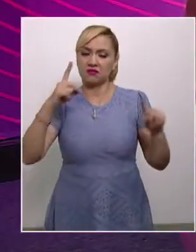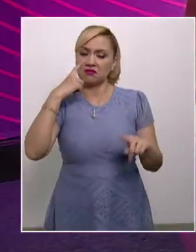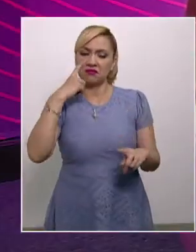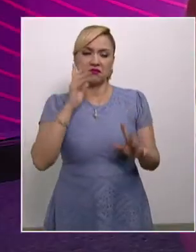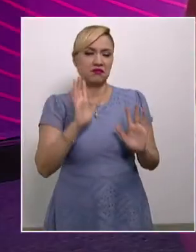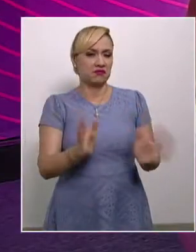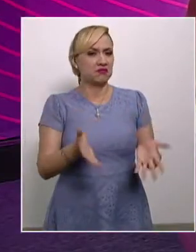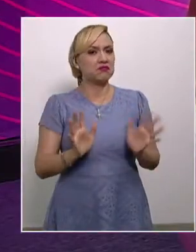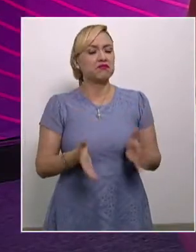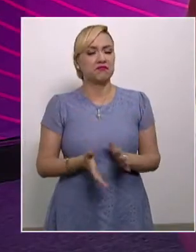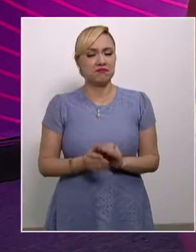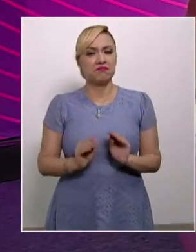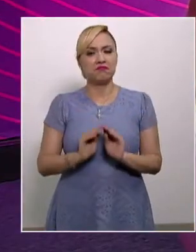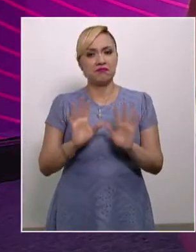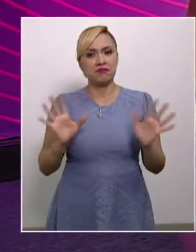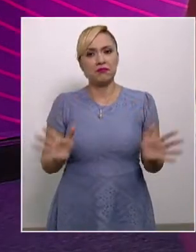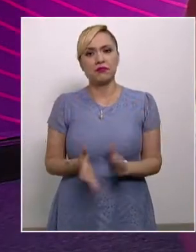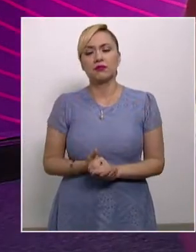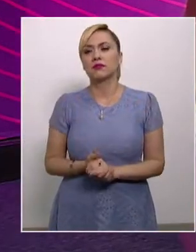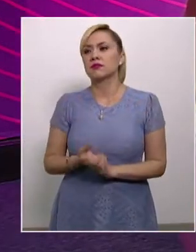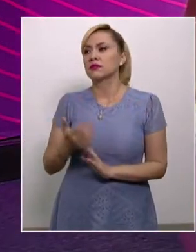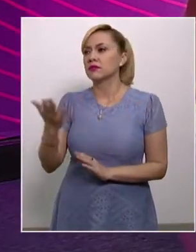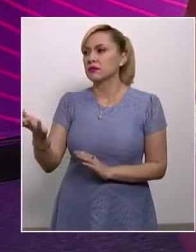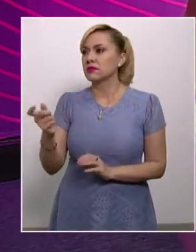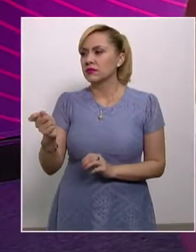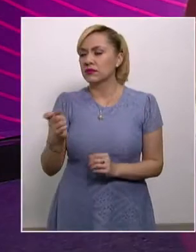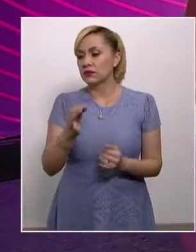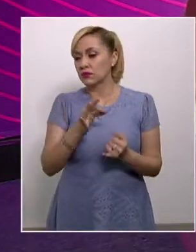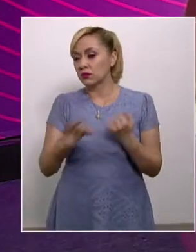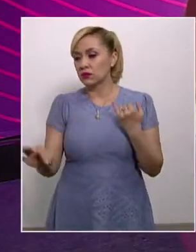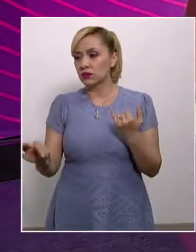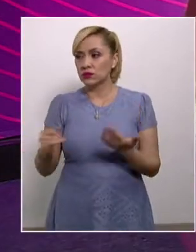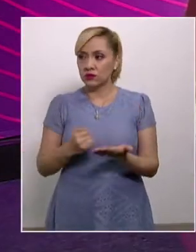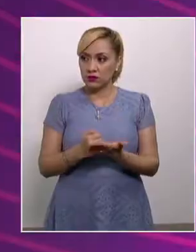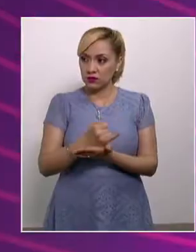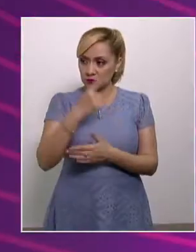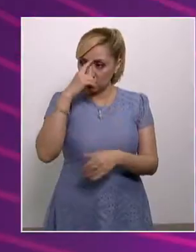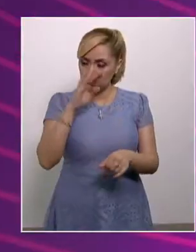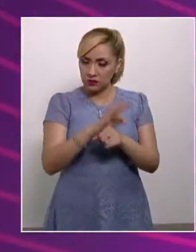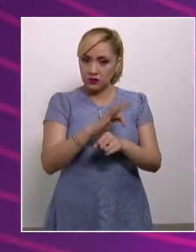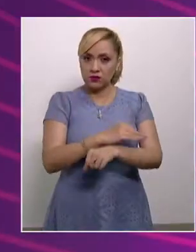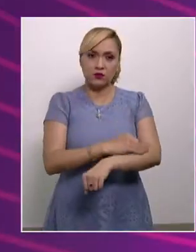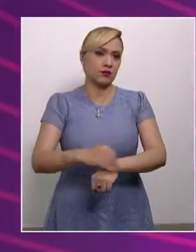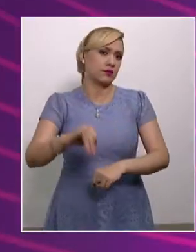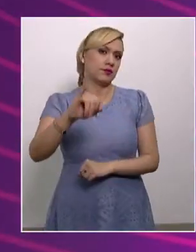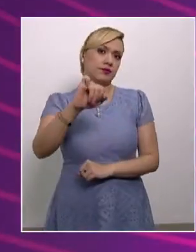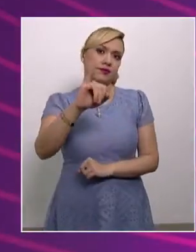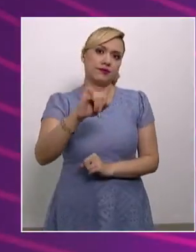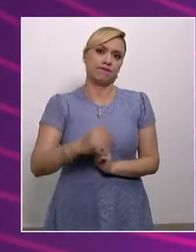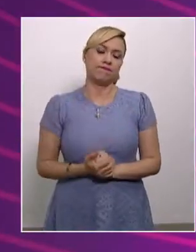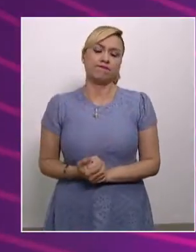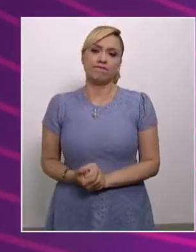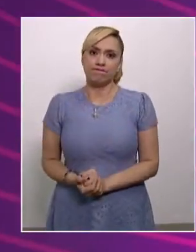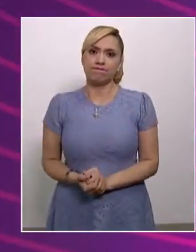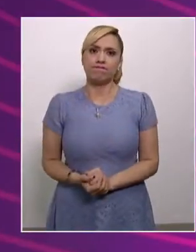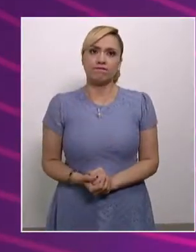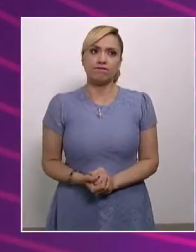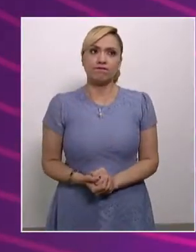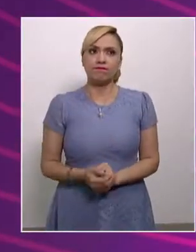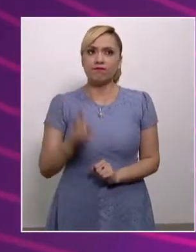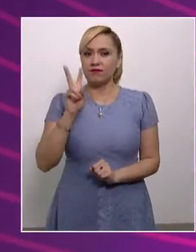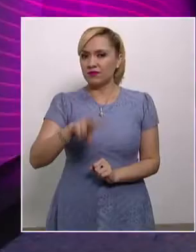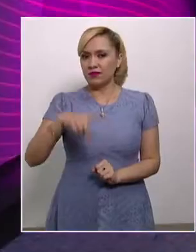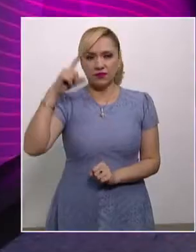¿no? Diego, un poco en esta situación, ¿no? Al final son decisiones para proteger a tu familia, ¿no? Totalmente, sí, es